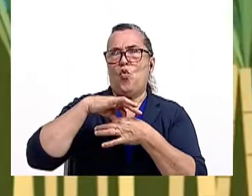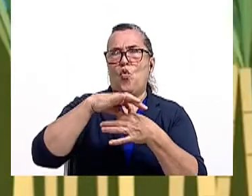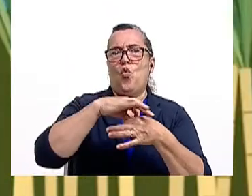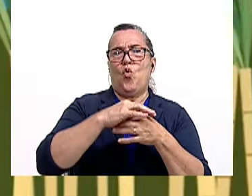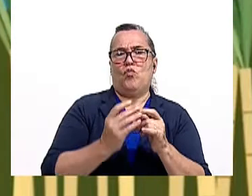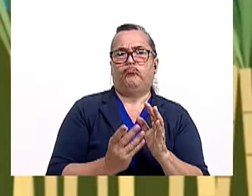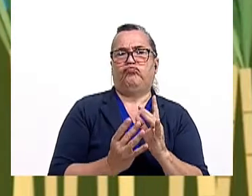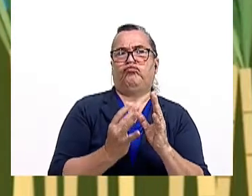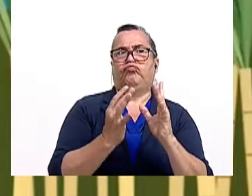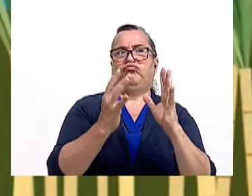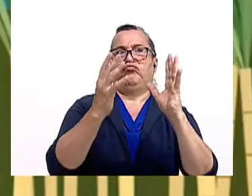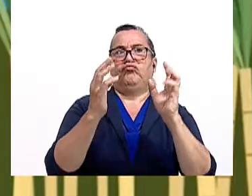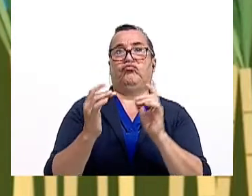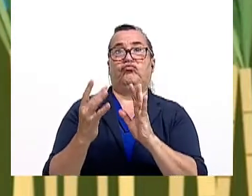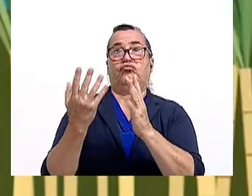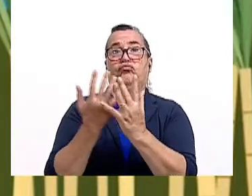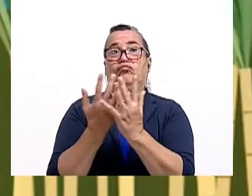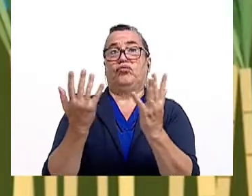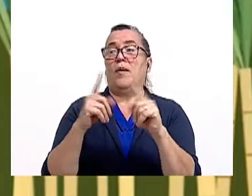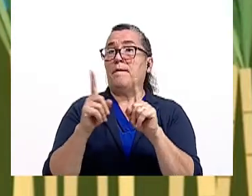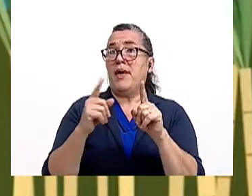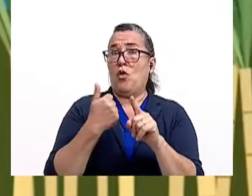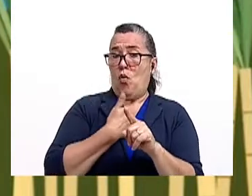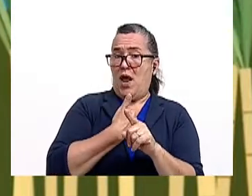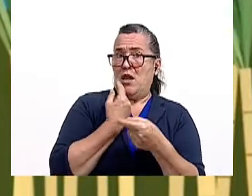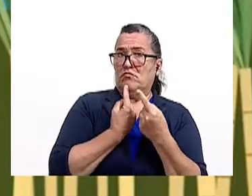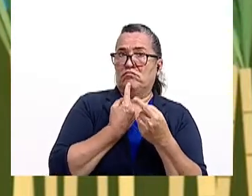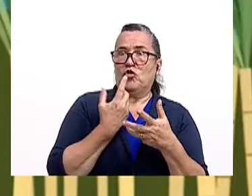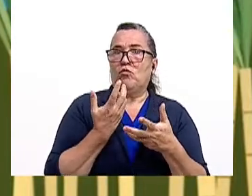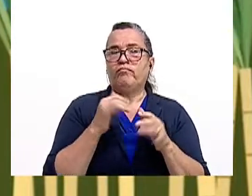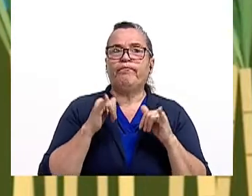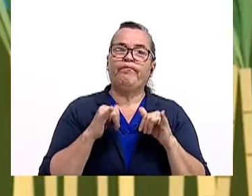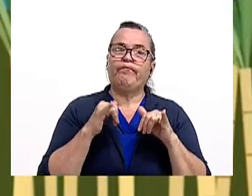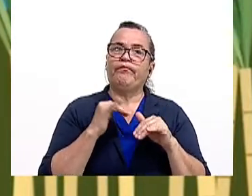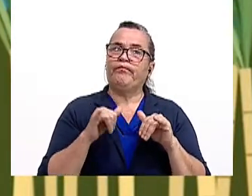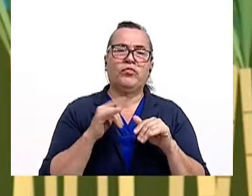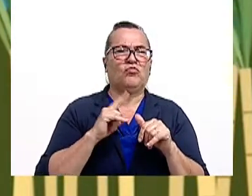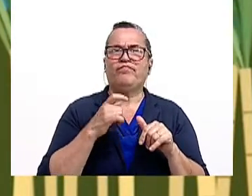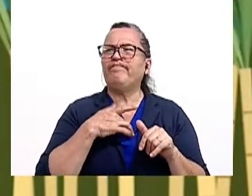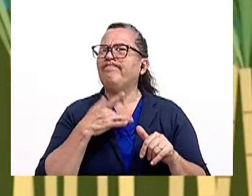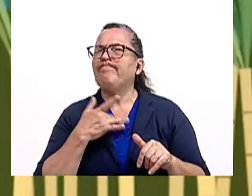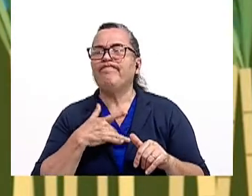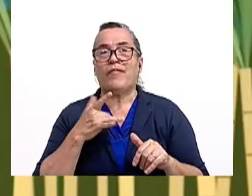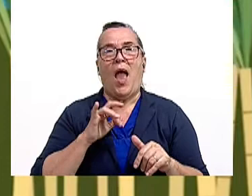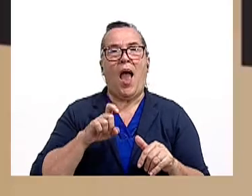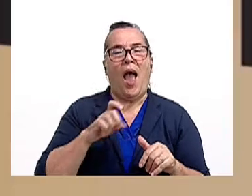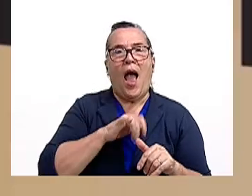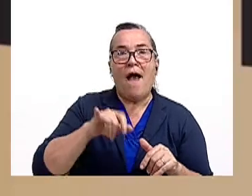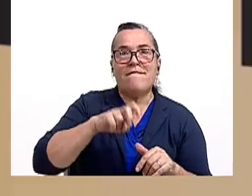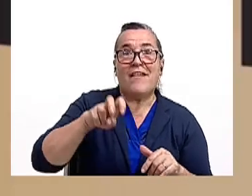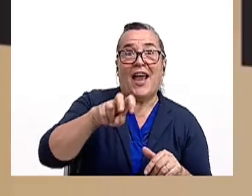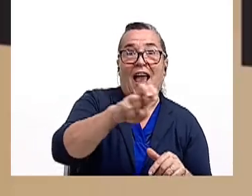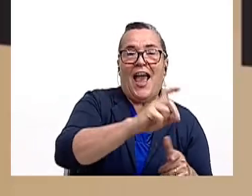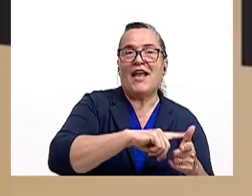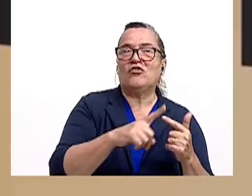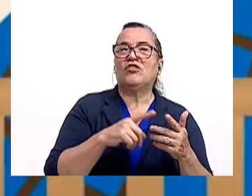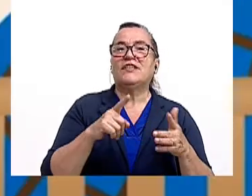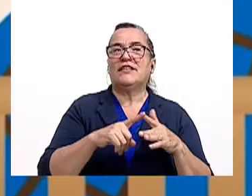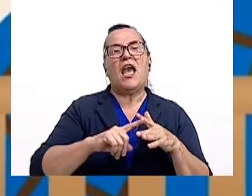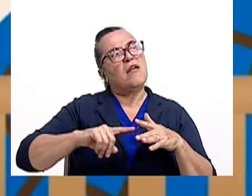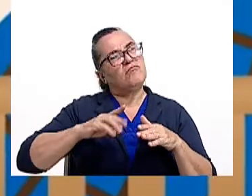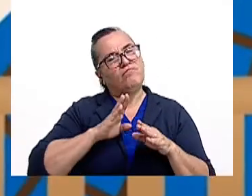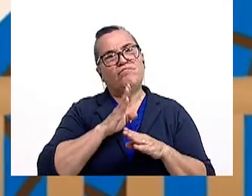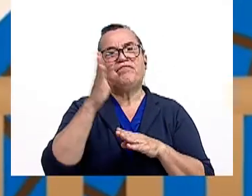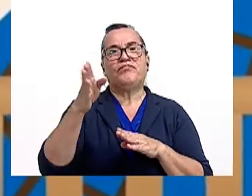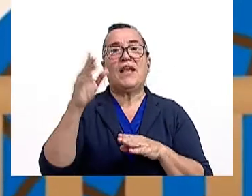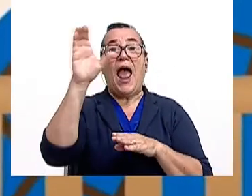prosperan, pero él no puede estarse quieto mucho rato y necesita más aventuras. Así que parte hacia